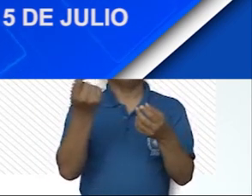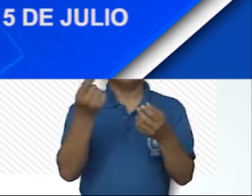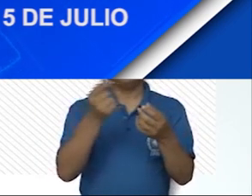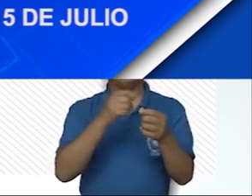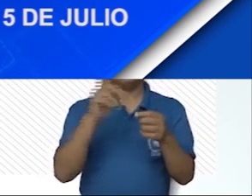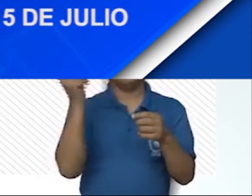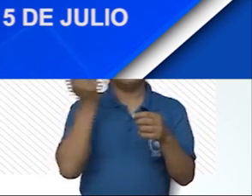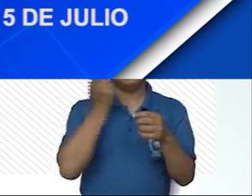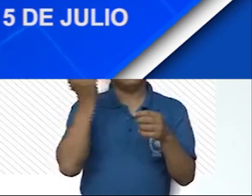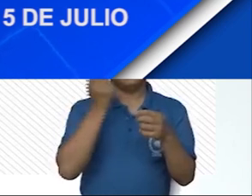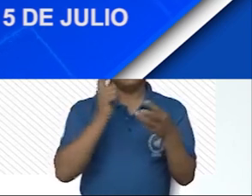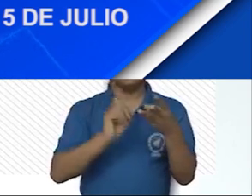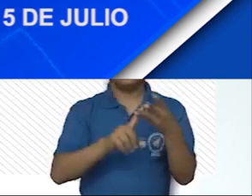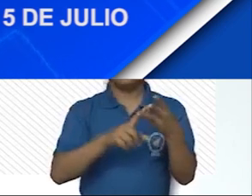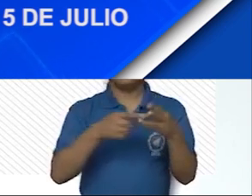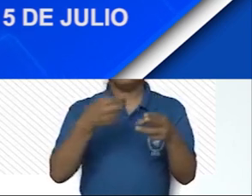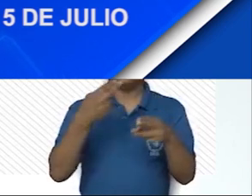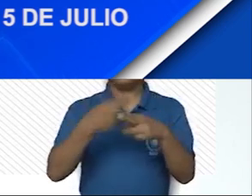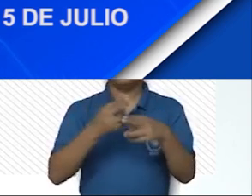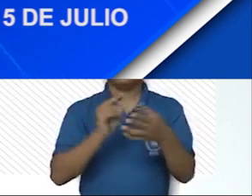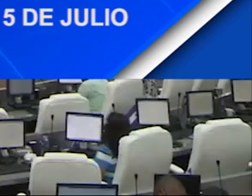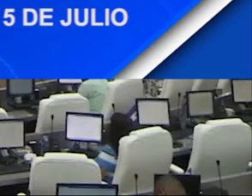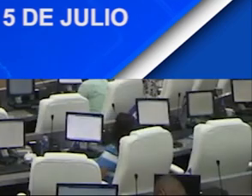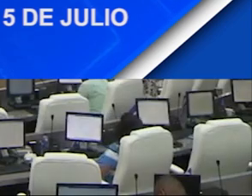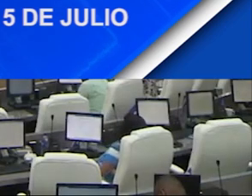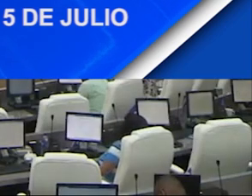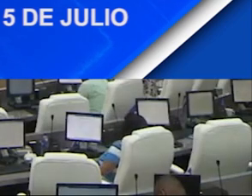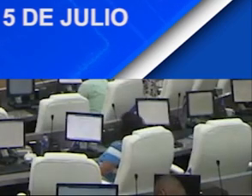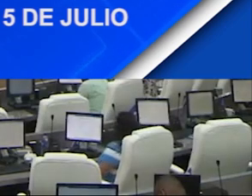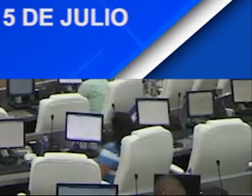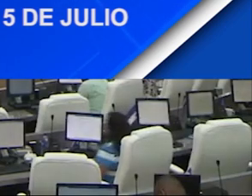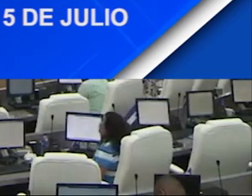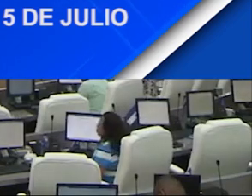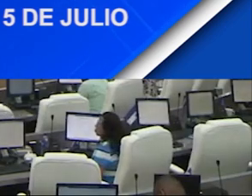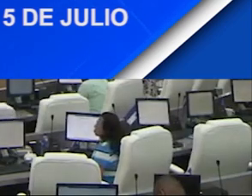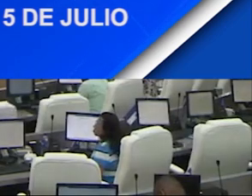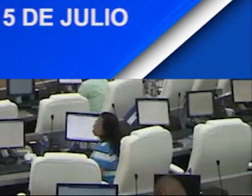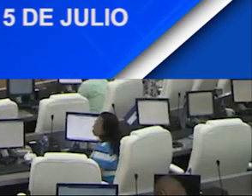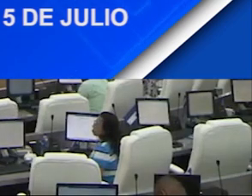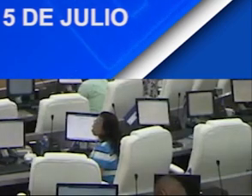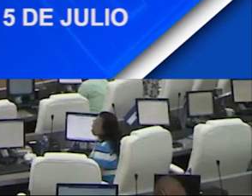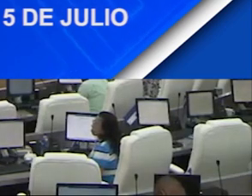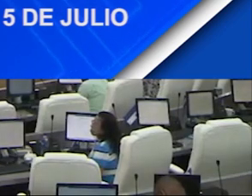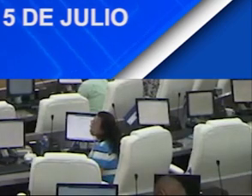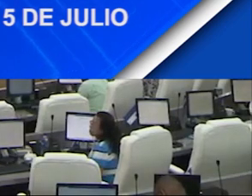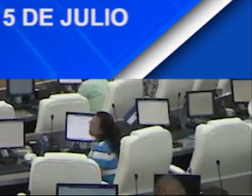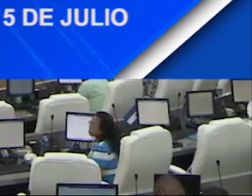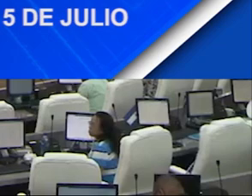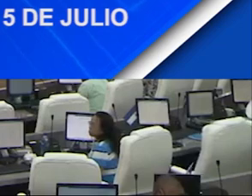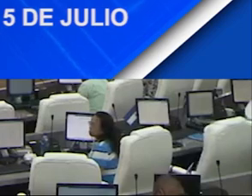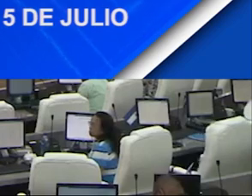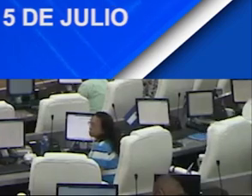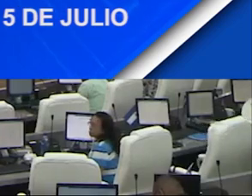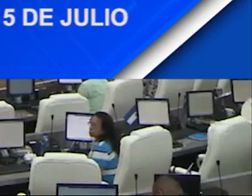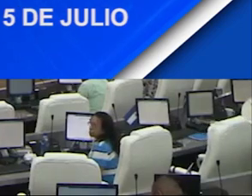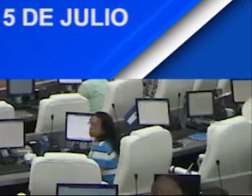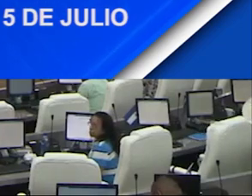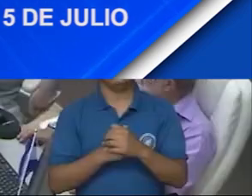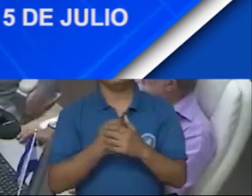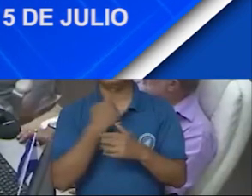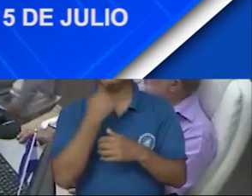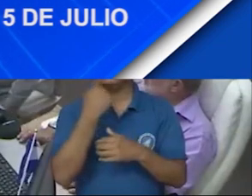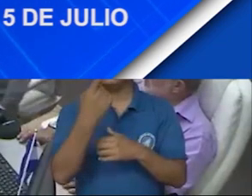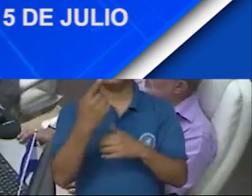de nombramiento, 1 de orden económico. Asimismo, se realizaron 4 declaraciones y 3